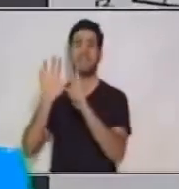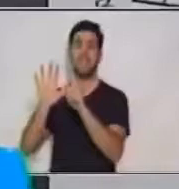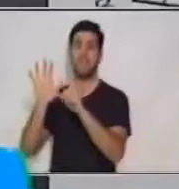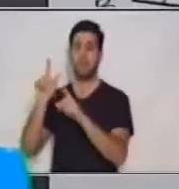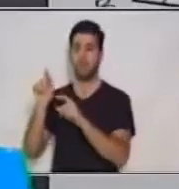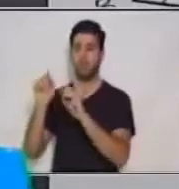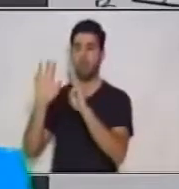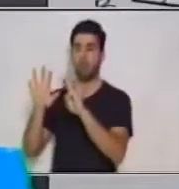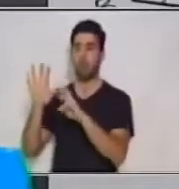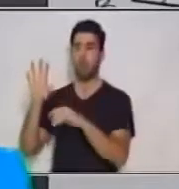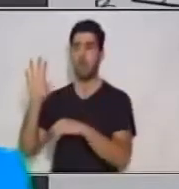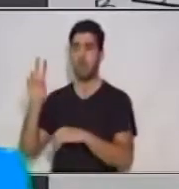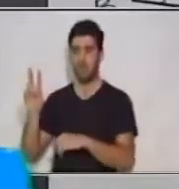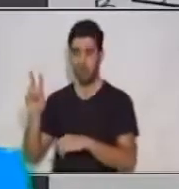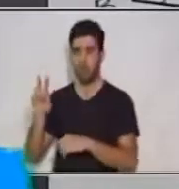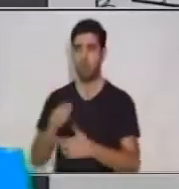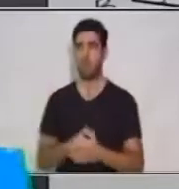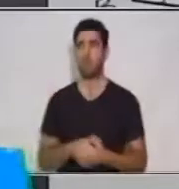calcularlo y nos dio